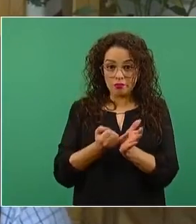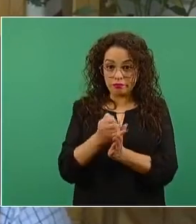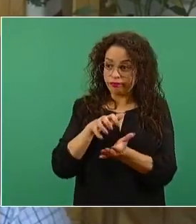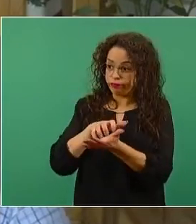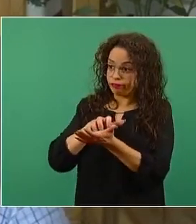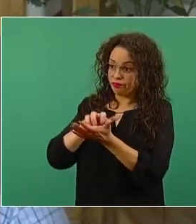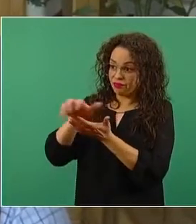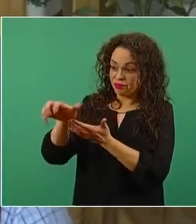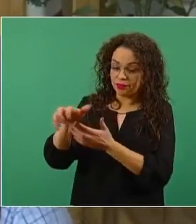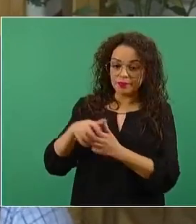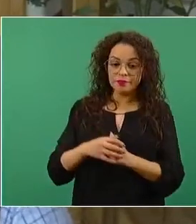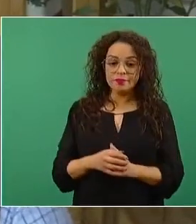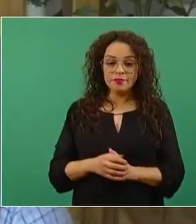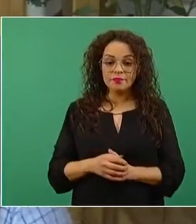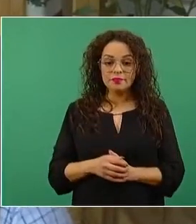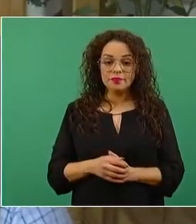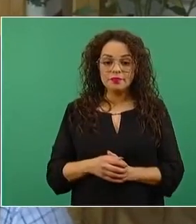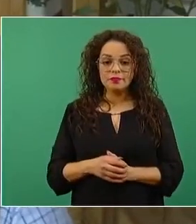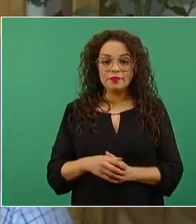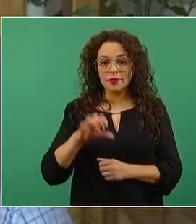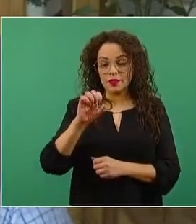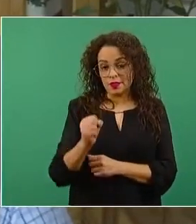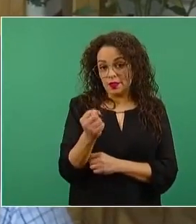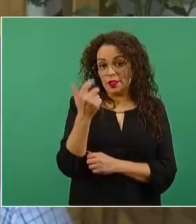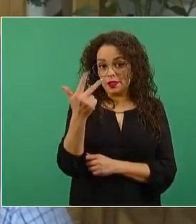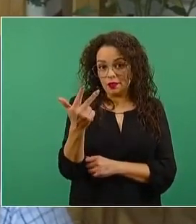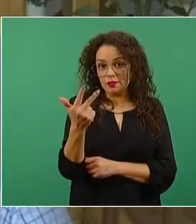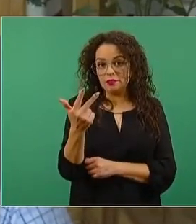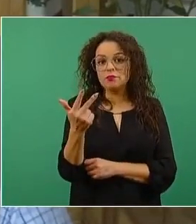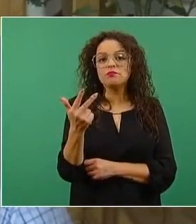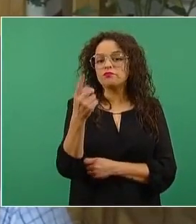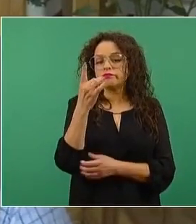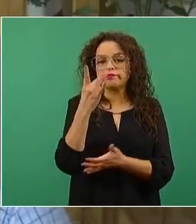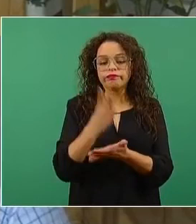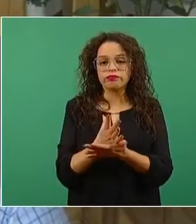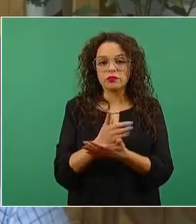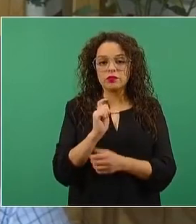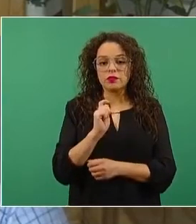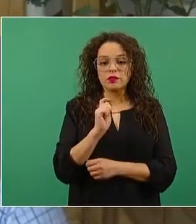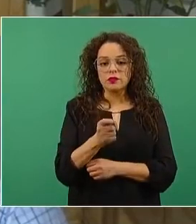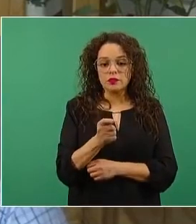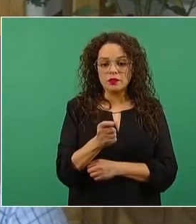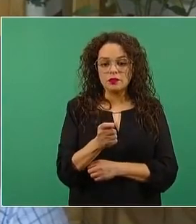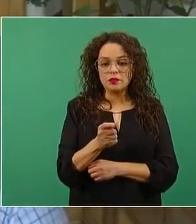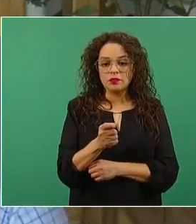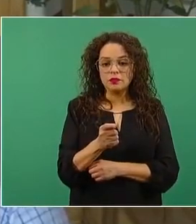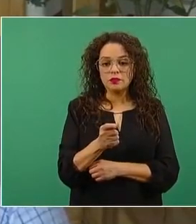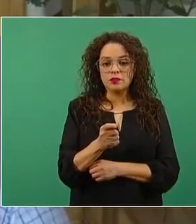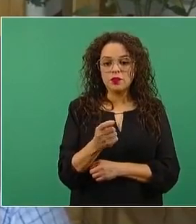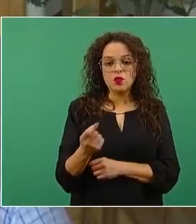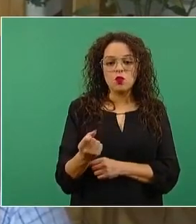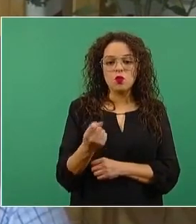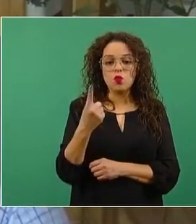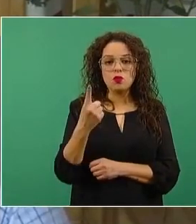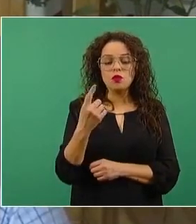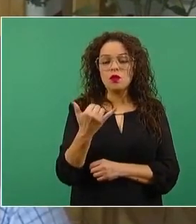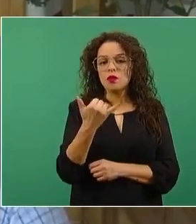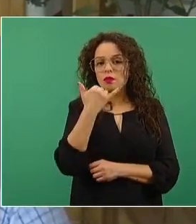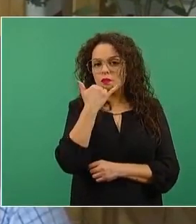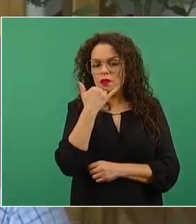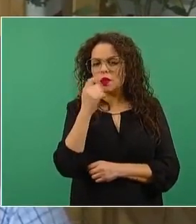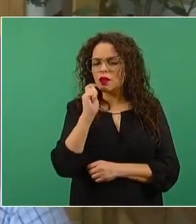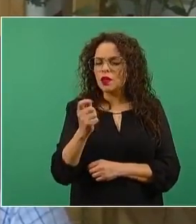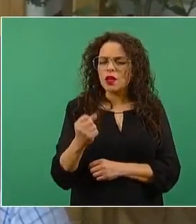más o menos la mitad de estos 68, solamente han clasificado como un evento causal, perdón, como un